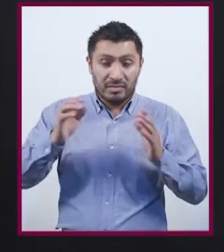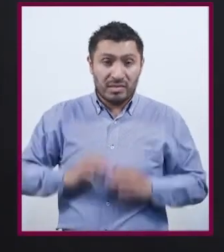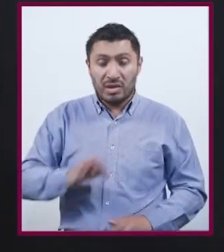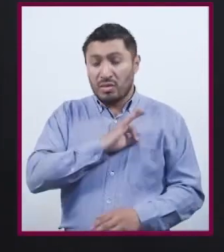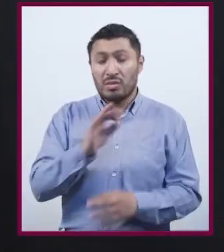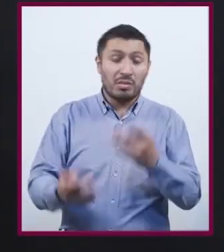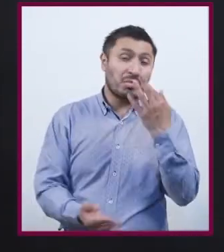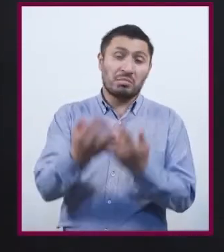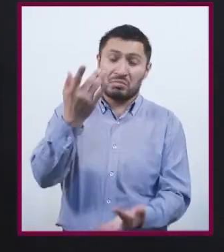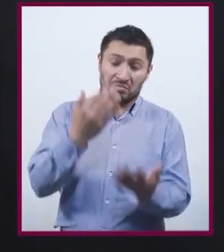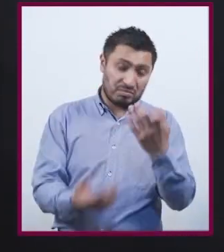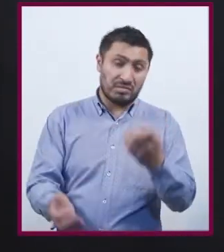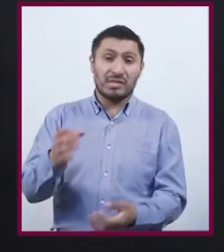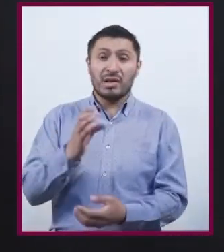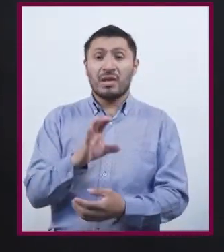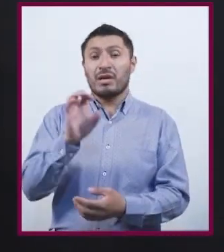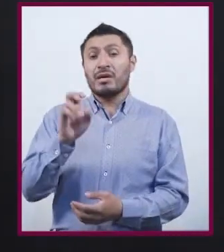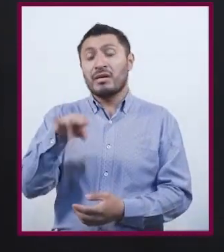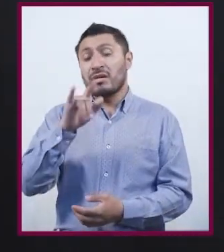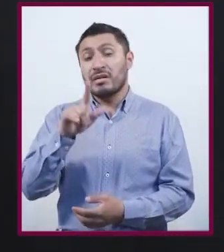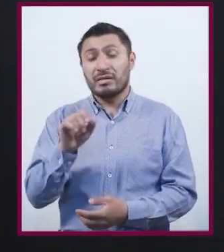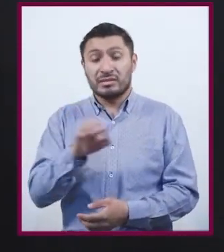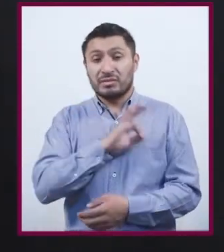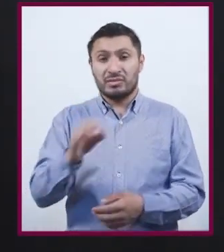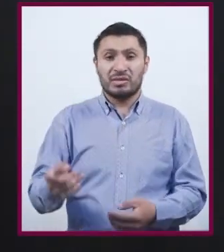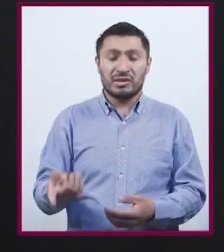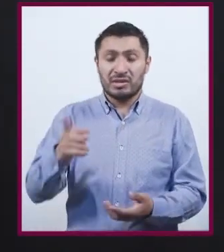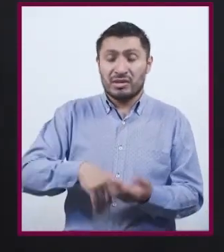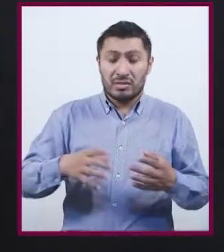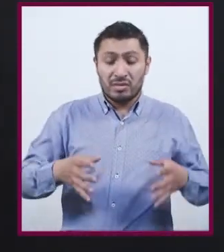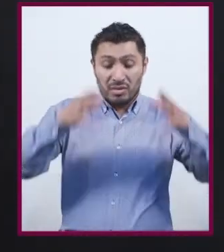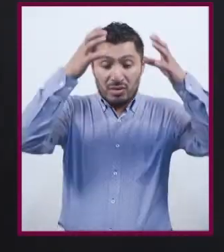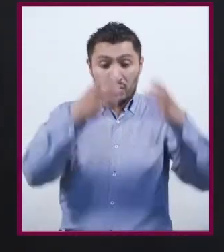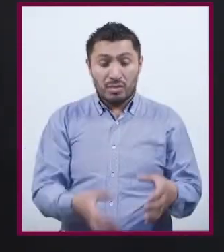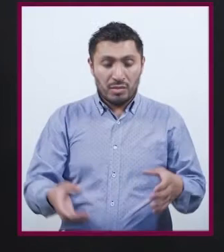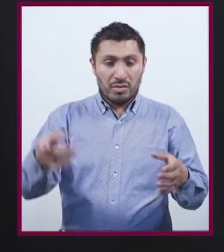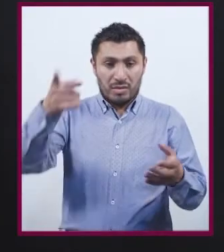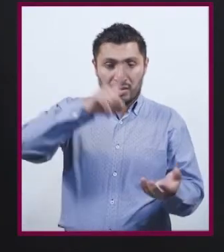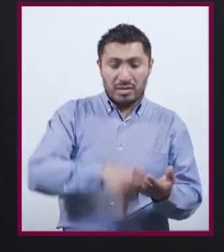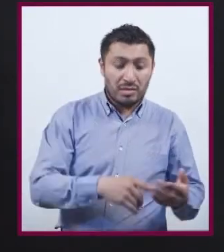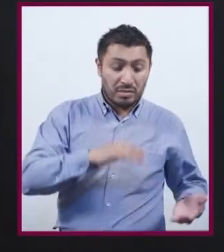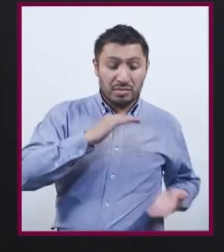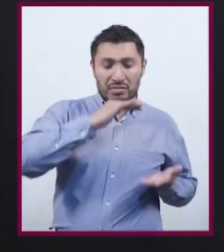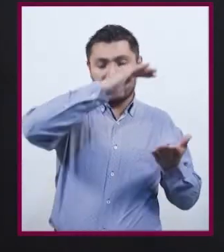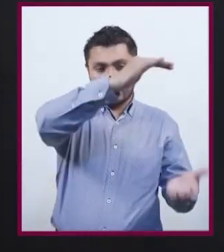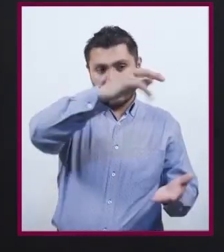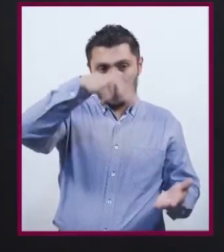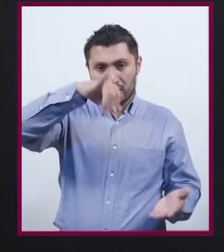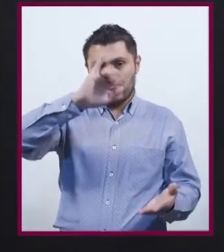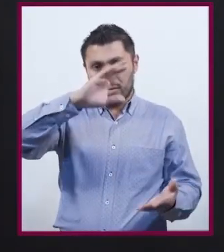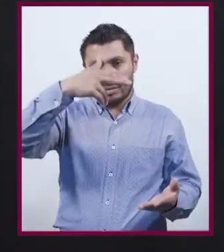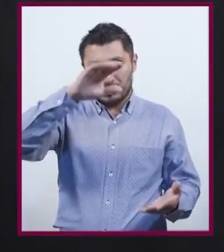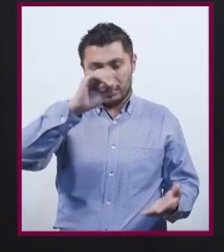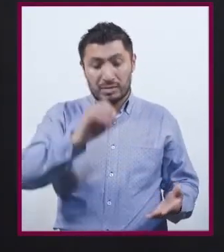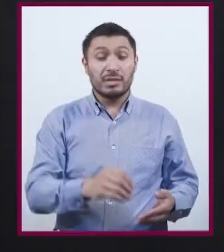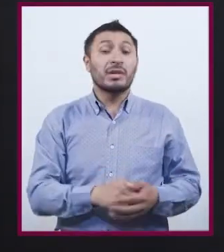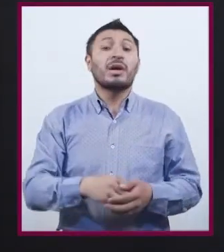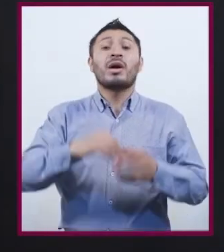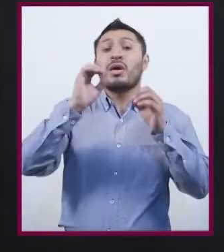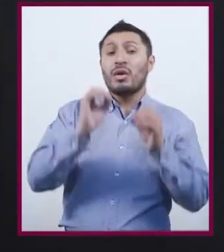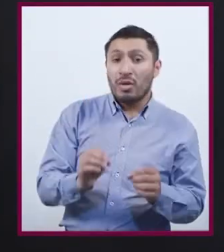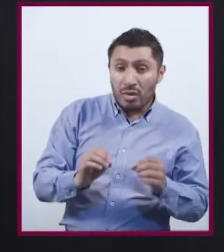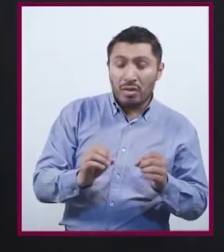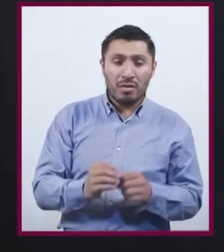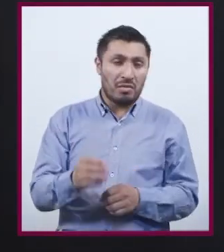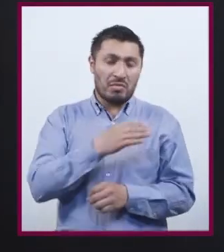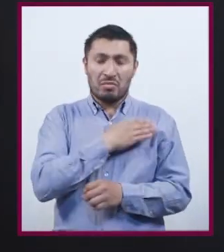las cenizas pueden ser depositadas en una urna dentro de una cripta, nicho o mausoleo, o bien pueden ser